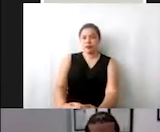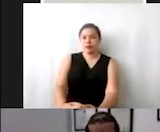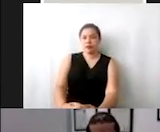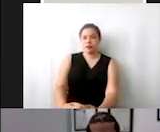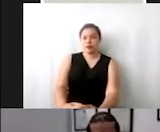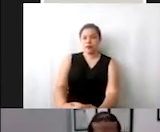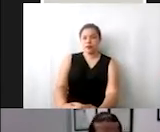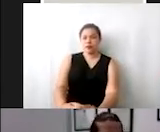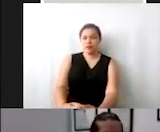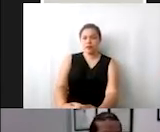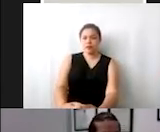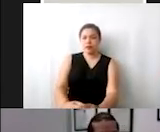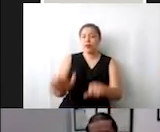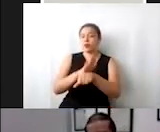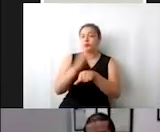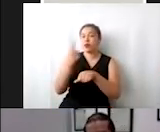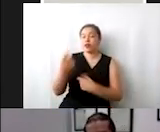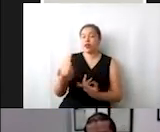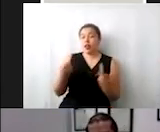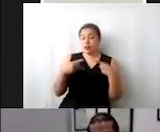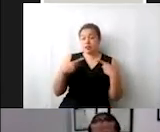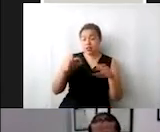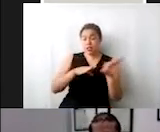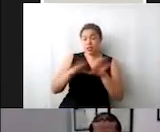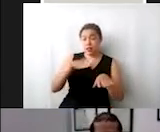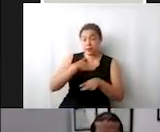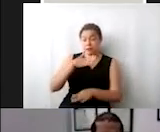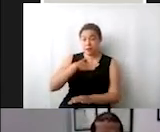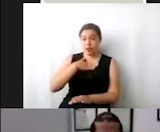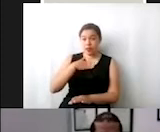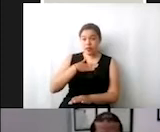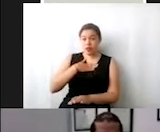¿Por qué? Porque no puedo, los trabajadores propios